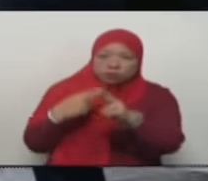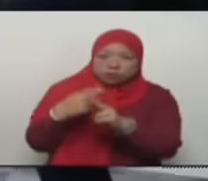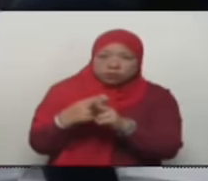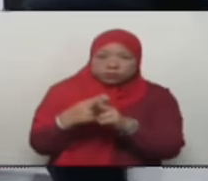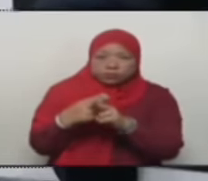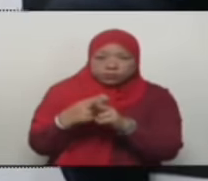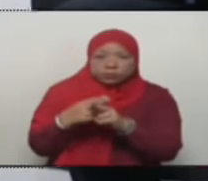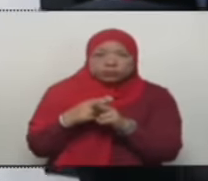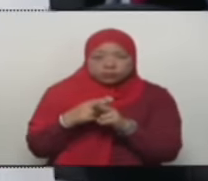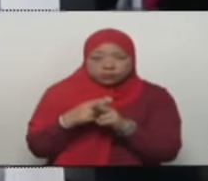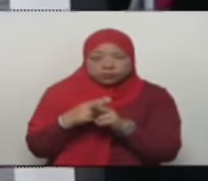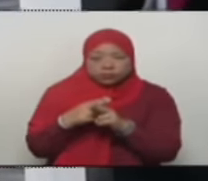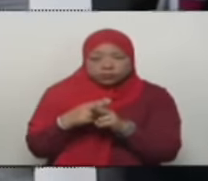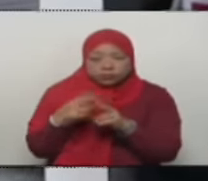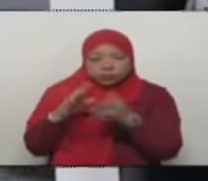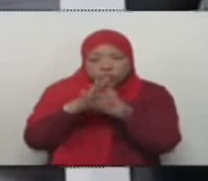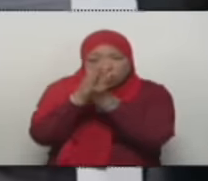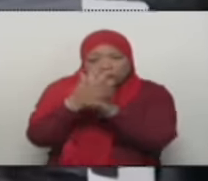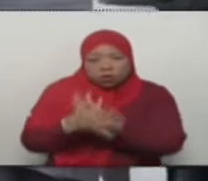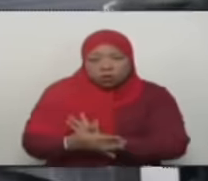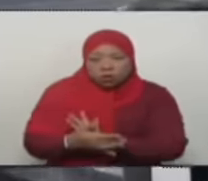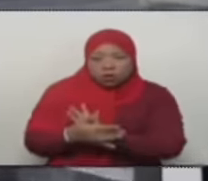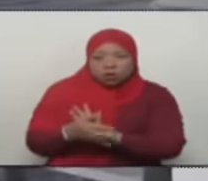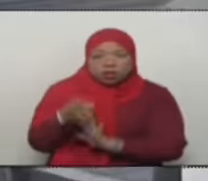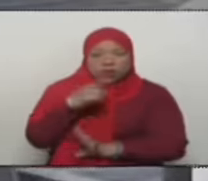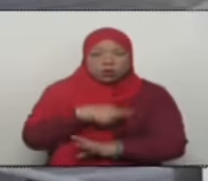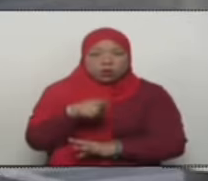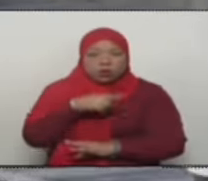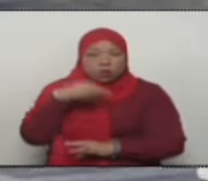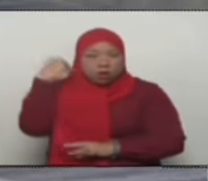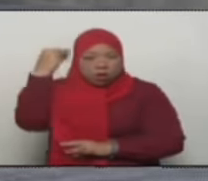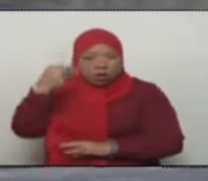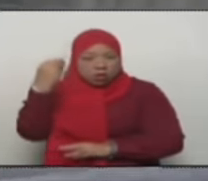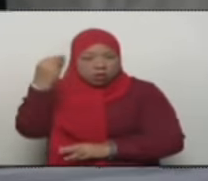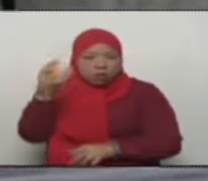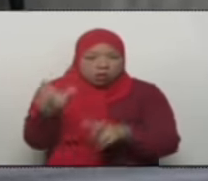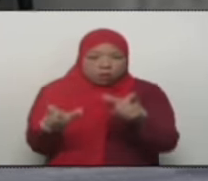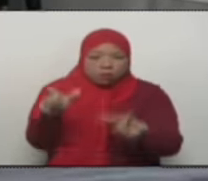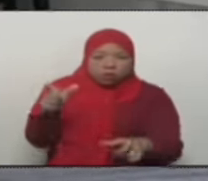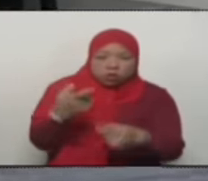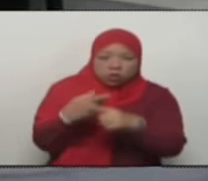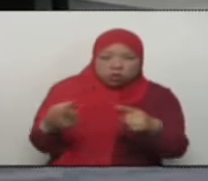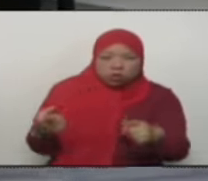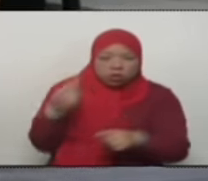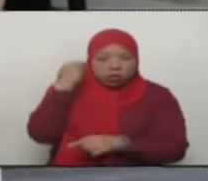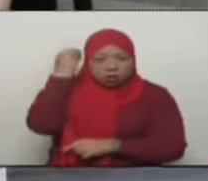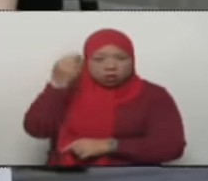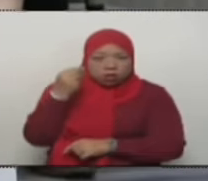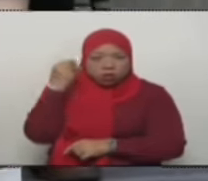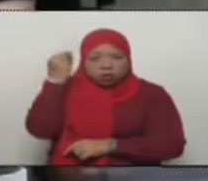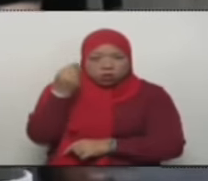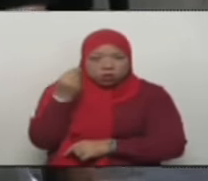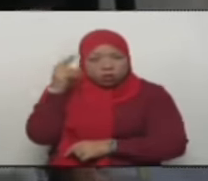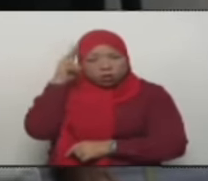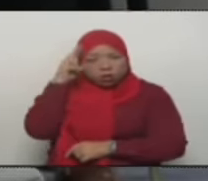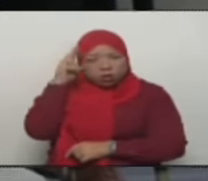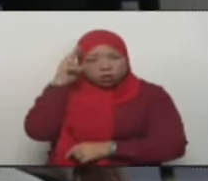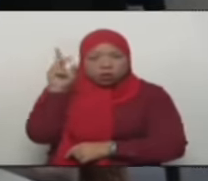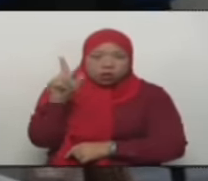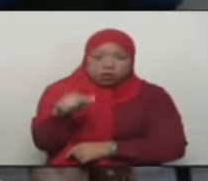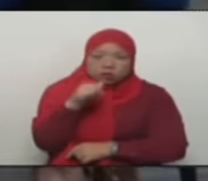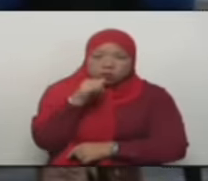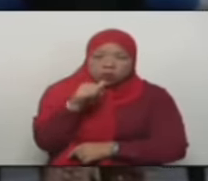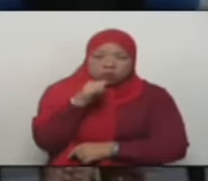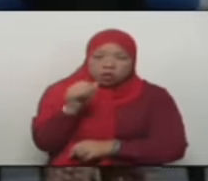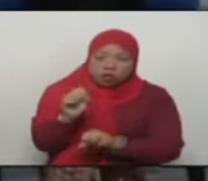menos, es acabar con el libre albedrío, con la capacidad que tiene la persona para discernir, la capacidad mental, que además es